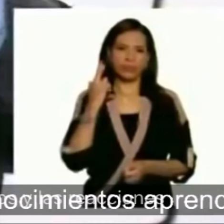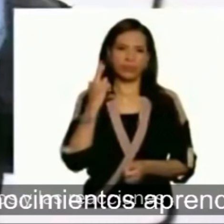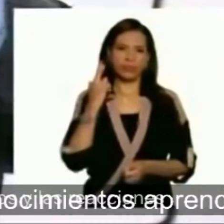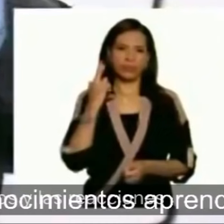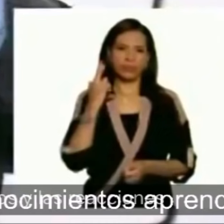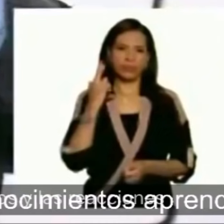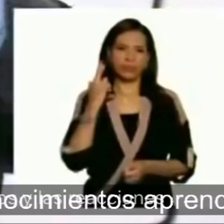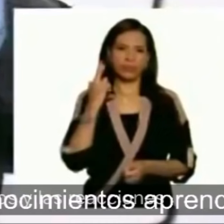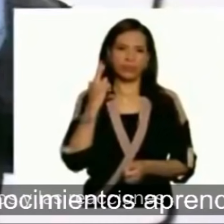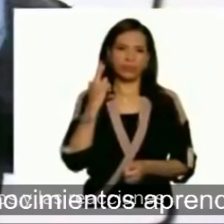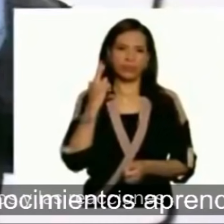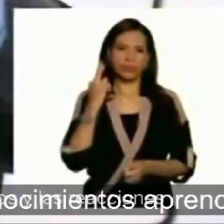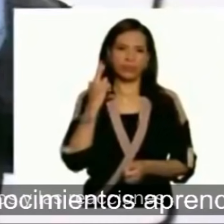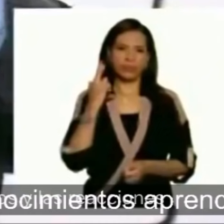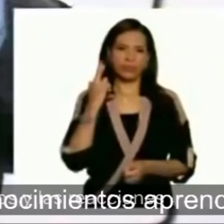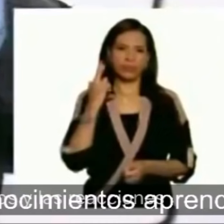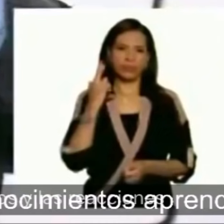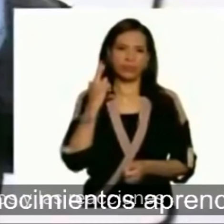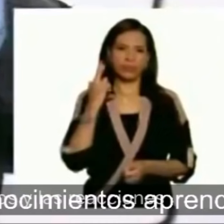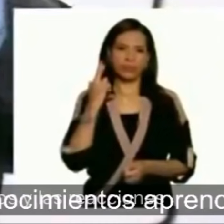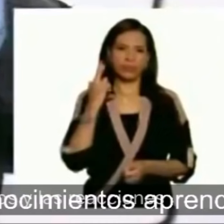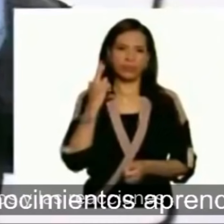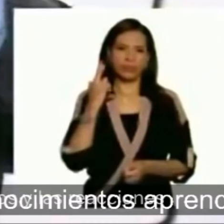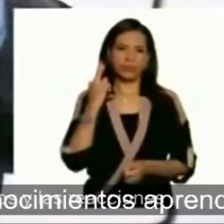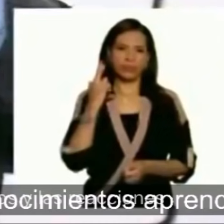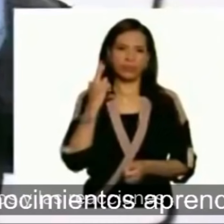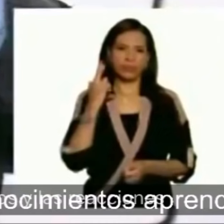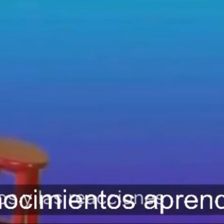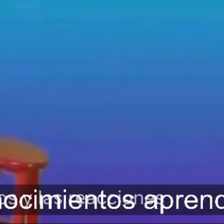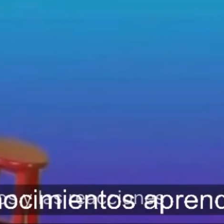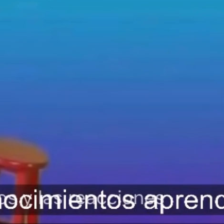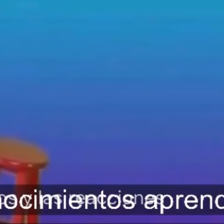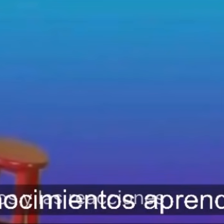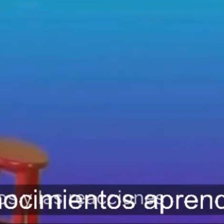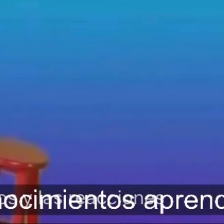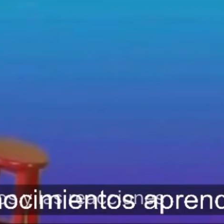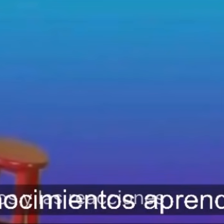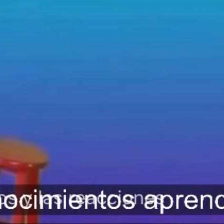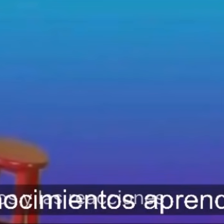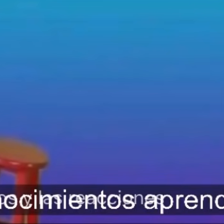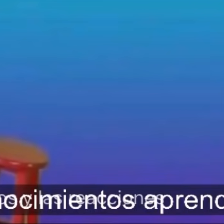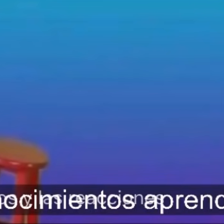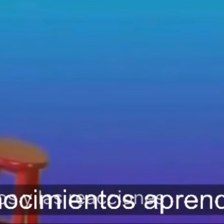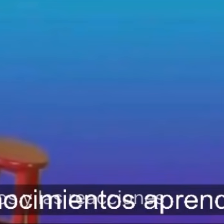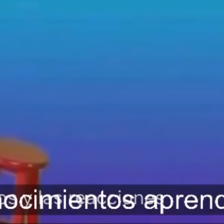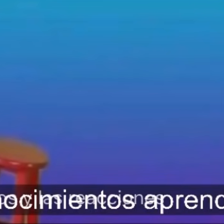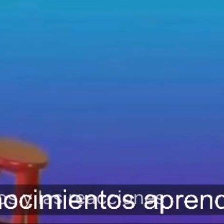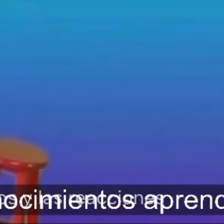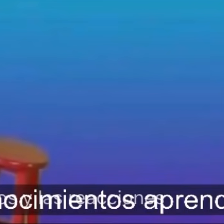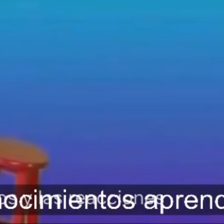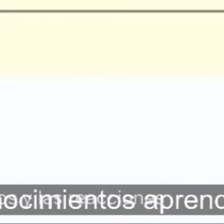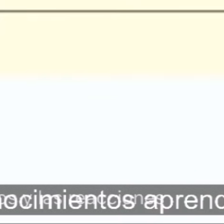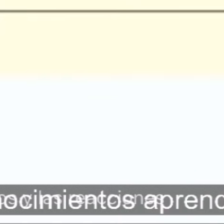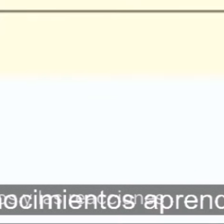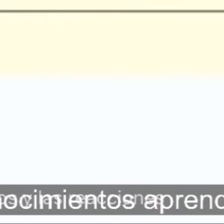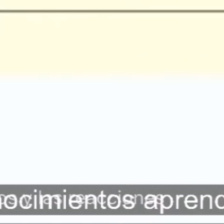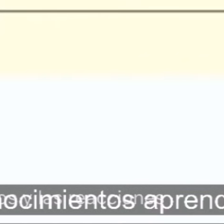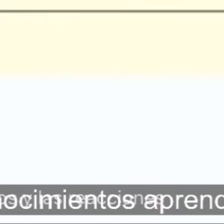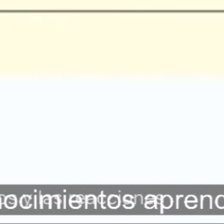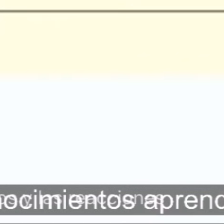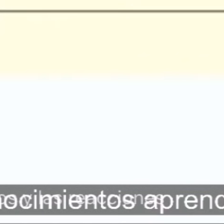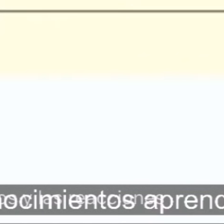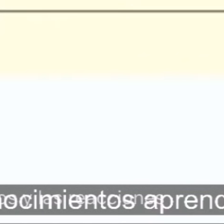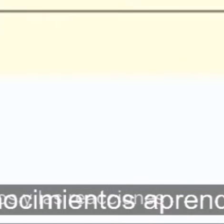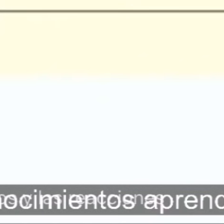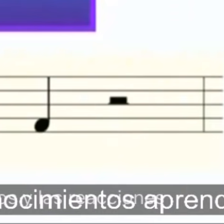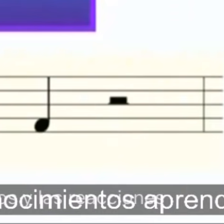campana. Por separado no suena bien, pero todo junto suena muy bien. Ahora vamos a la clase de ritmo. En este ejercicio vas a tocar la figura de abajo con las